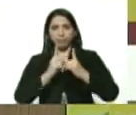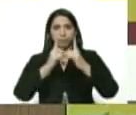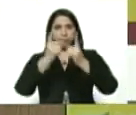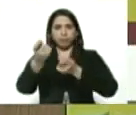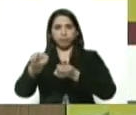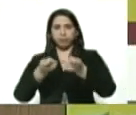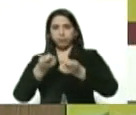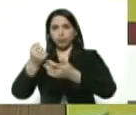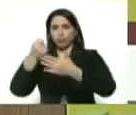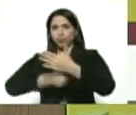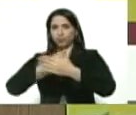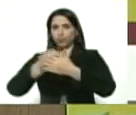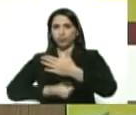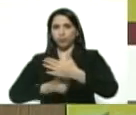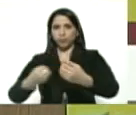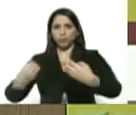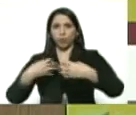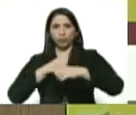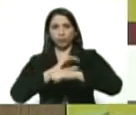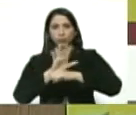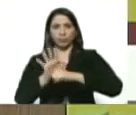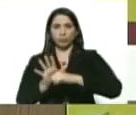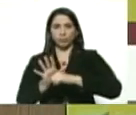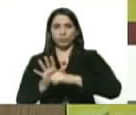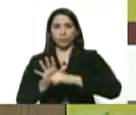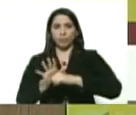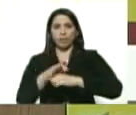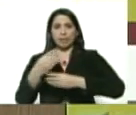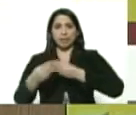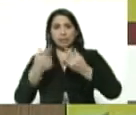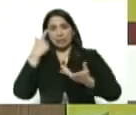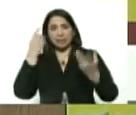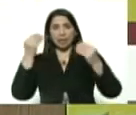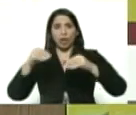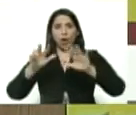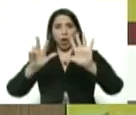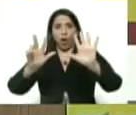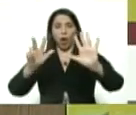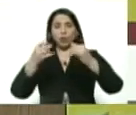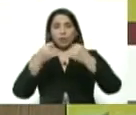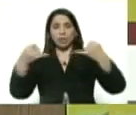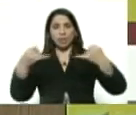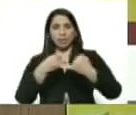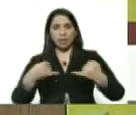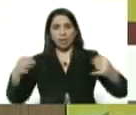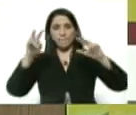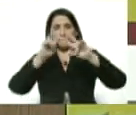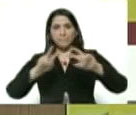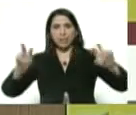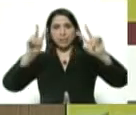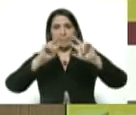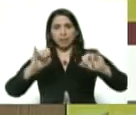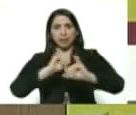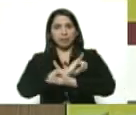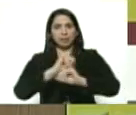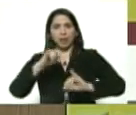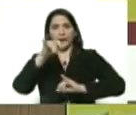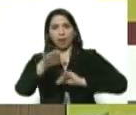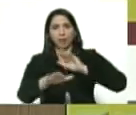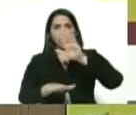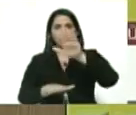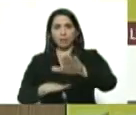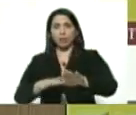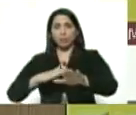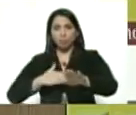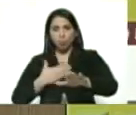combate de la pandemia por kobe 19 y se establecieron 8 líneas de investigación que ella van avanzando para poder